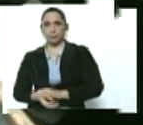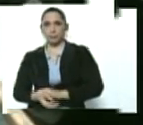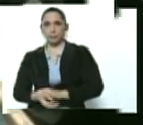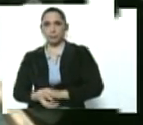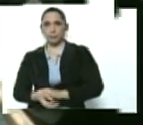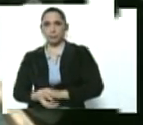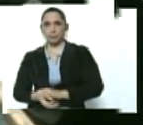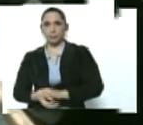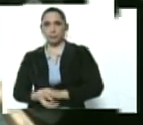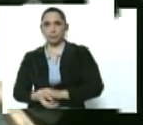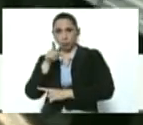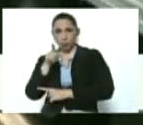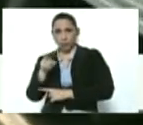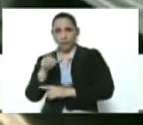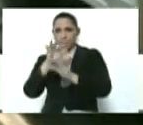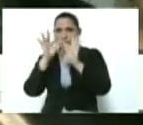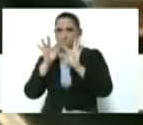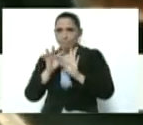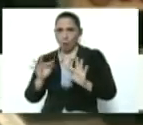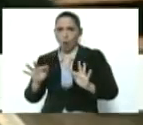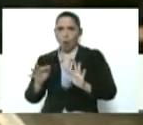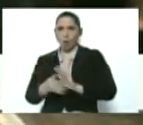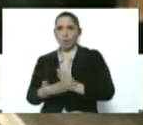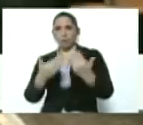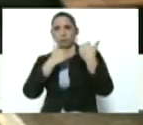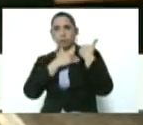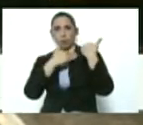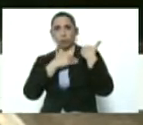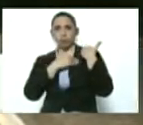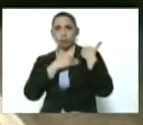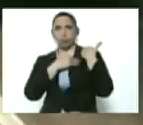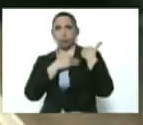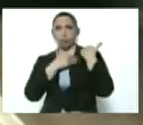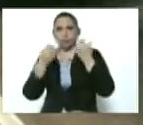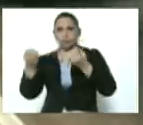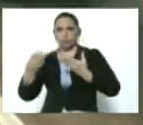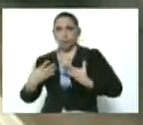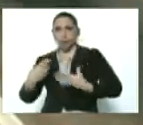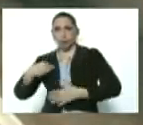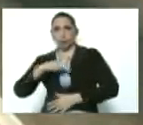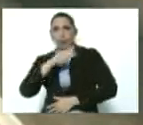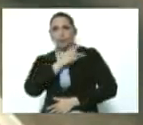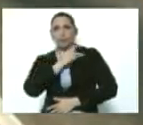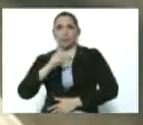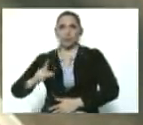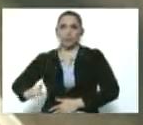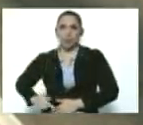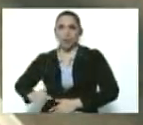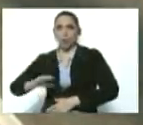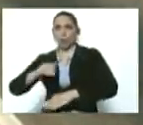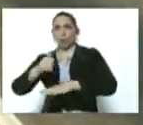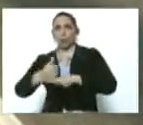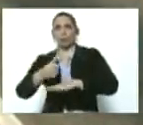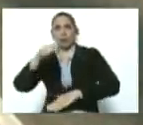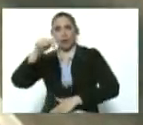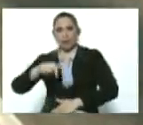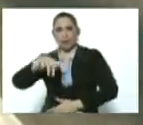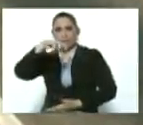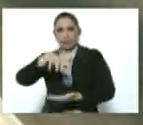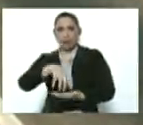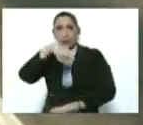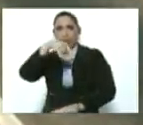usted de manera muy responsable viene dando a través de nuestra vicepresidenta ejecutiva y que aquí en el estado carabobo